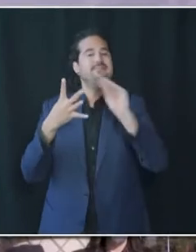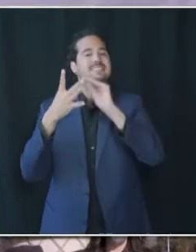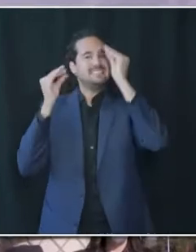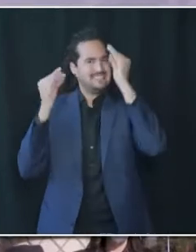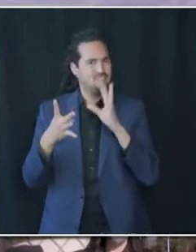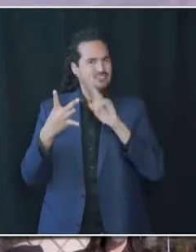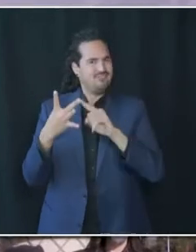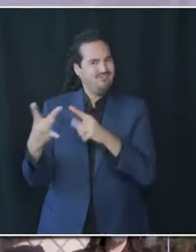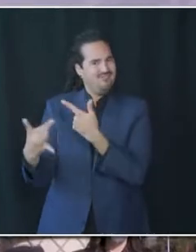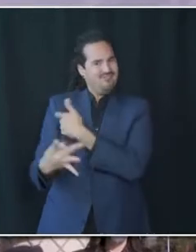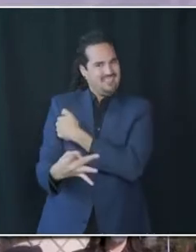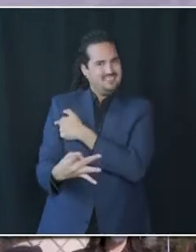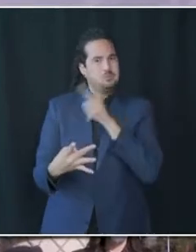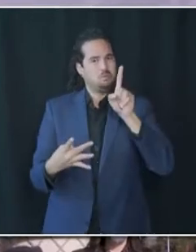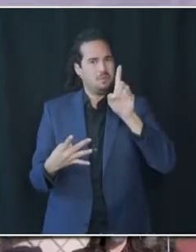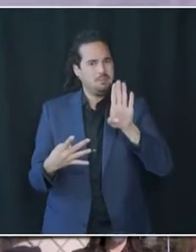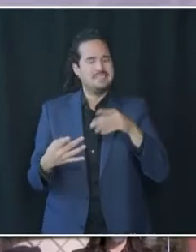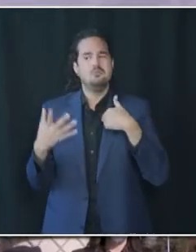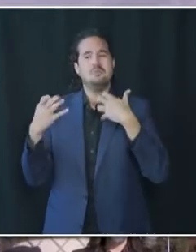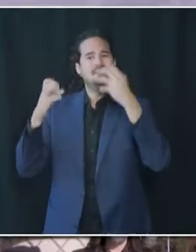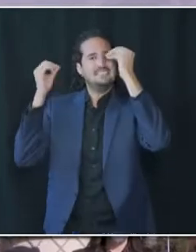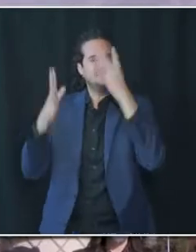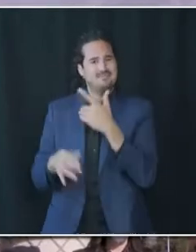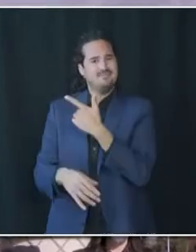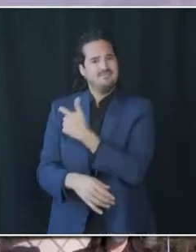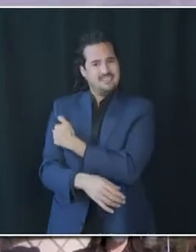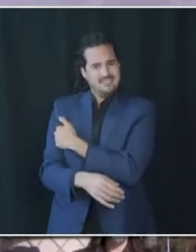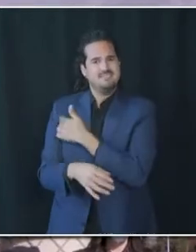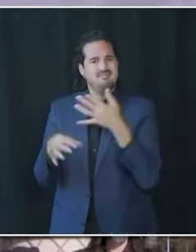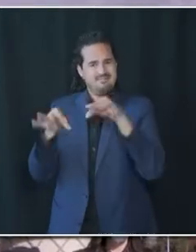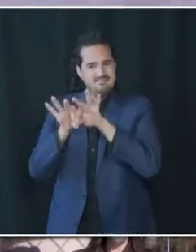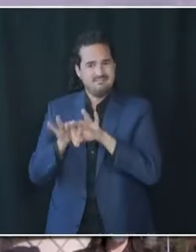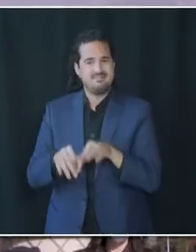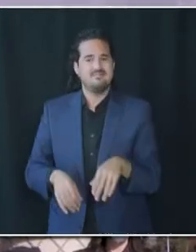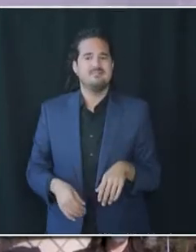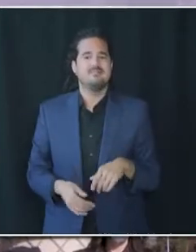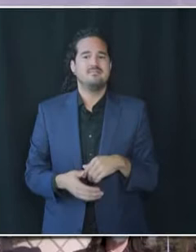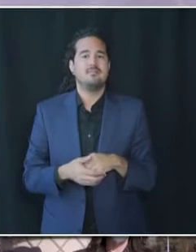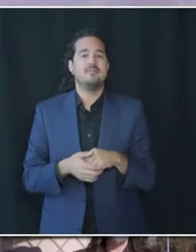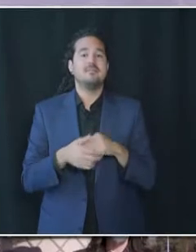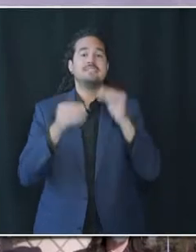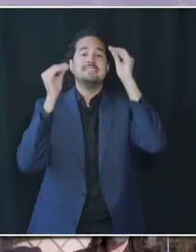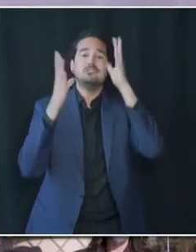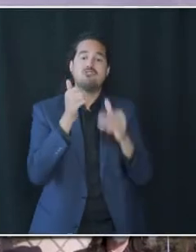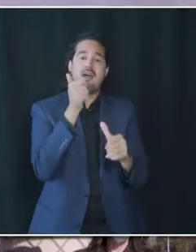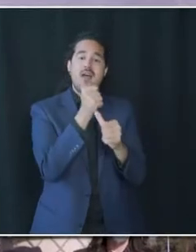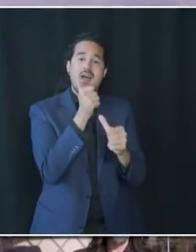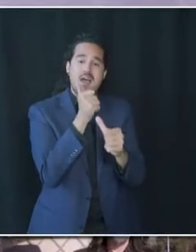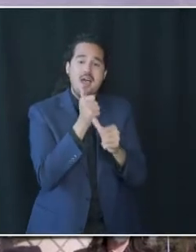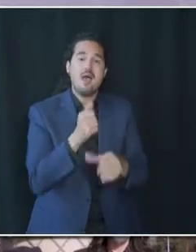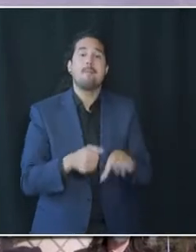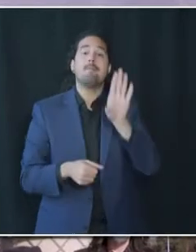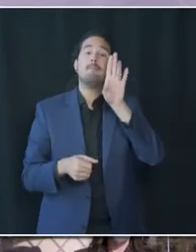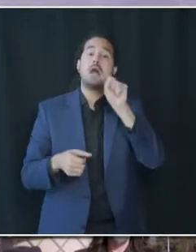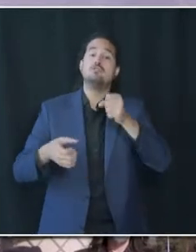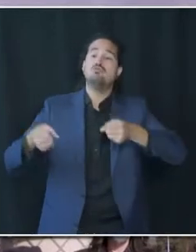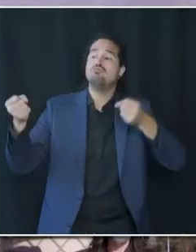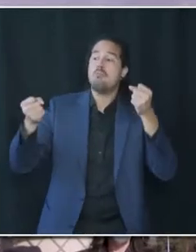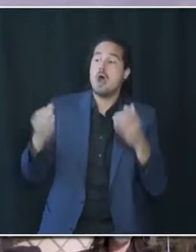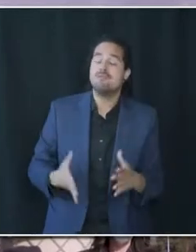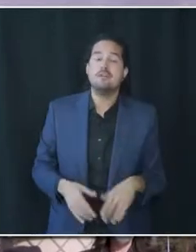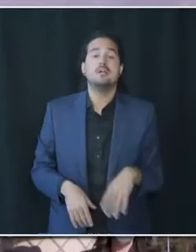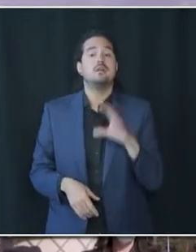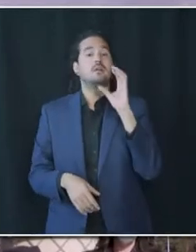a estos maestros nuestros para profesionales choferes de autobús trabajadores se cafeterías afanadores que son